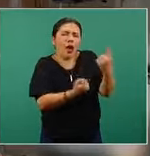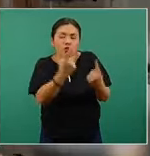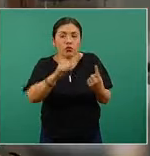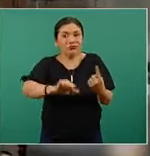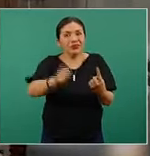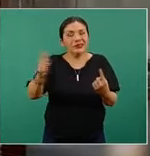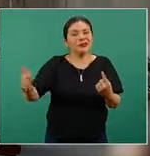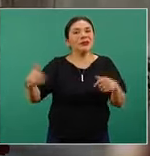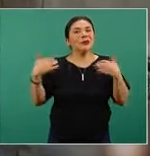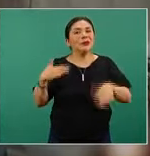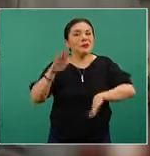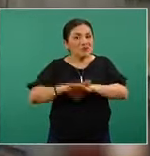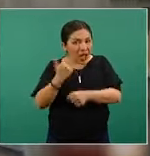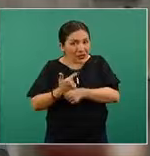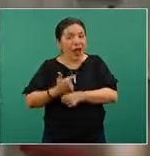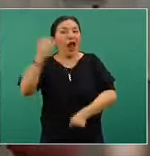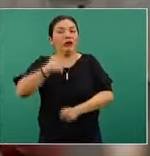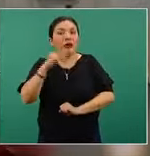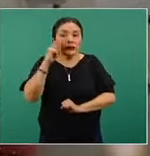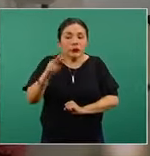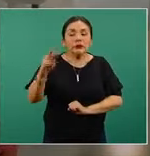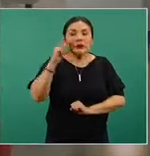los casos más graves